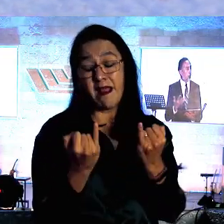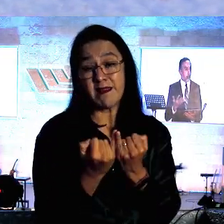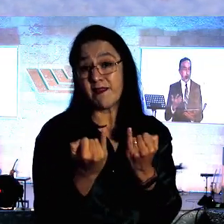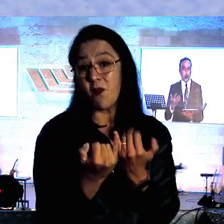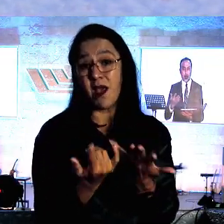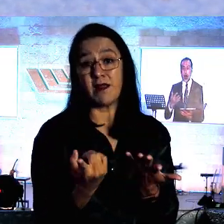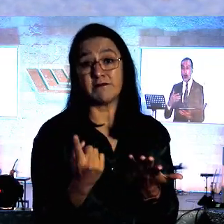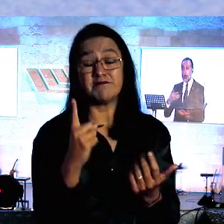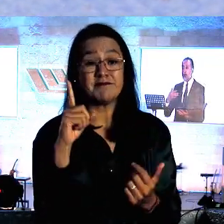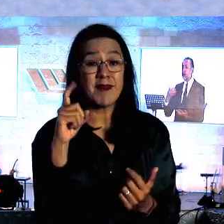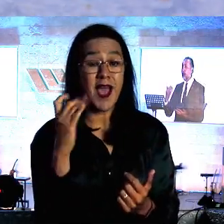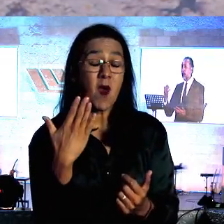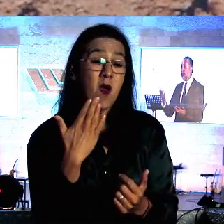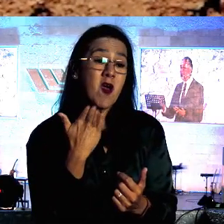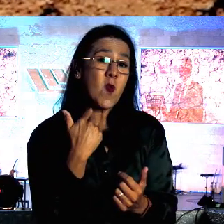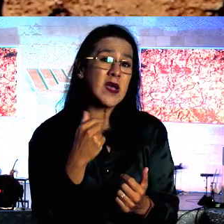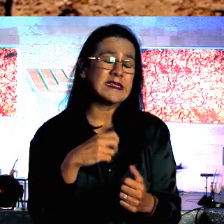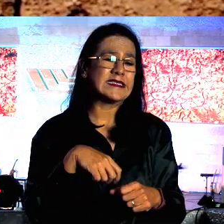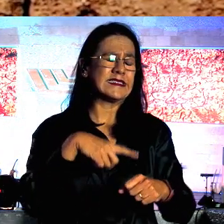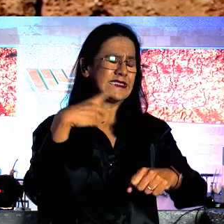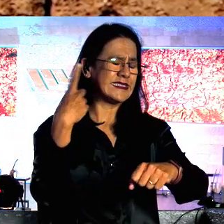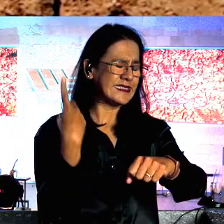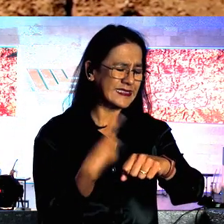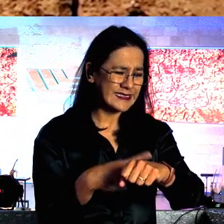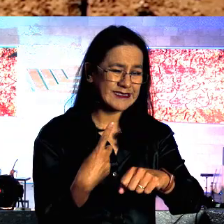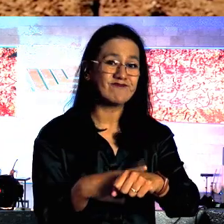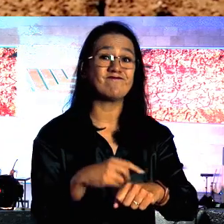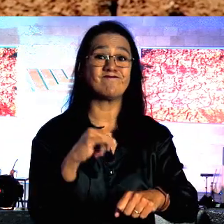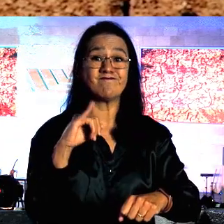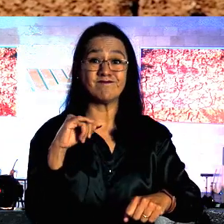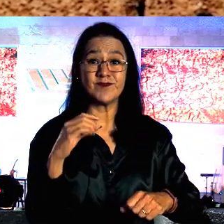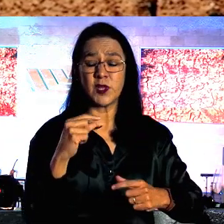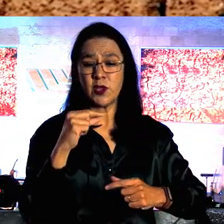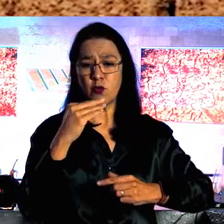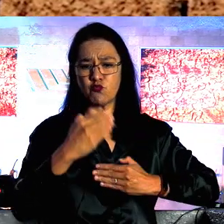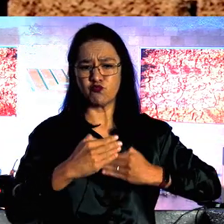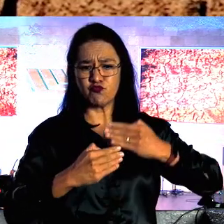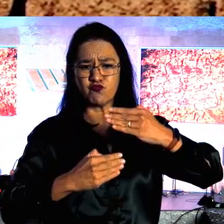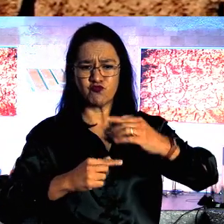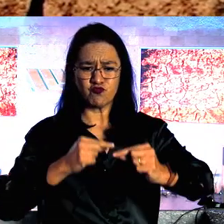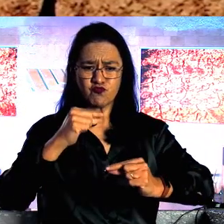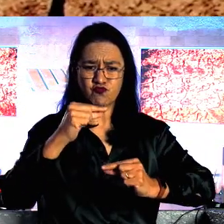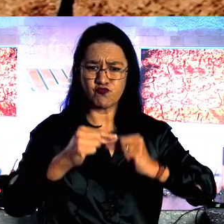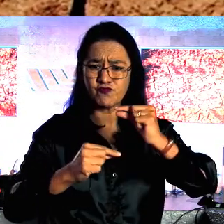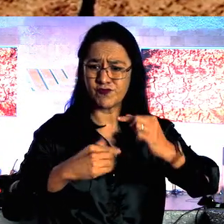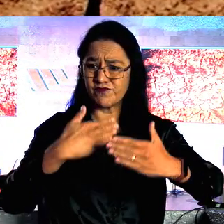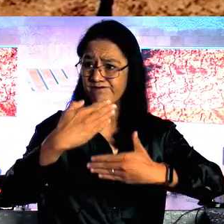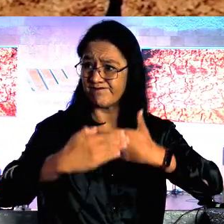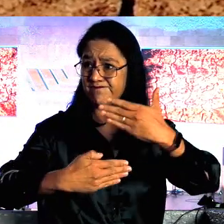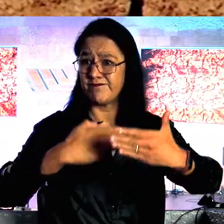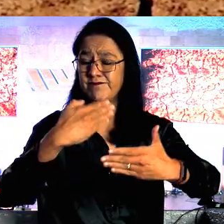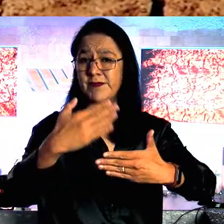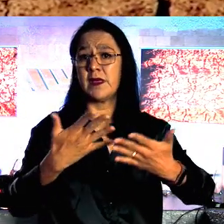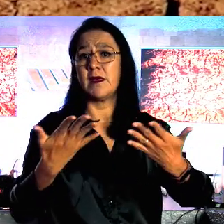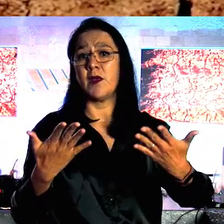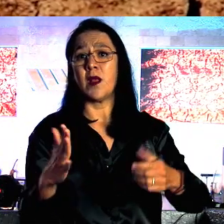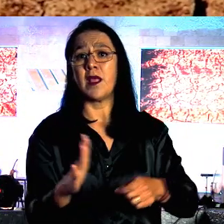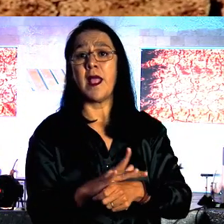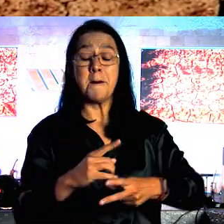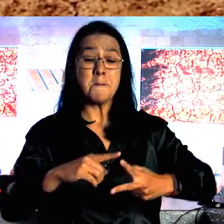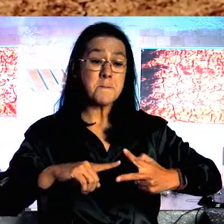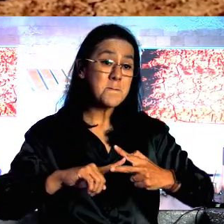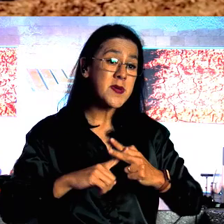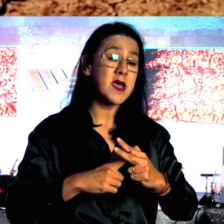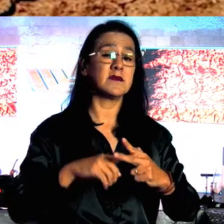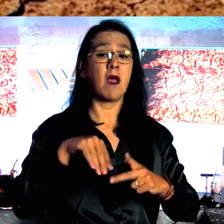hay agua, hay enfermedades. Una cosa va trayendo otra. ¿Por qué? Pues porque empiezan a morir